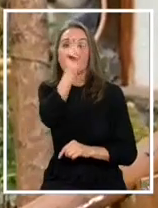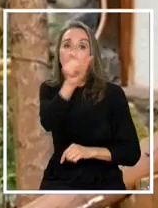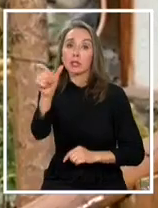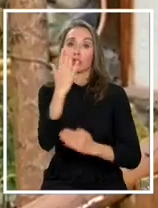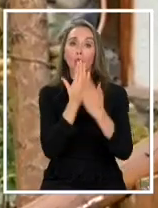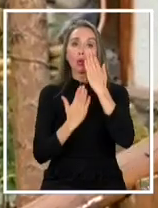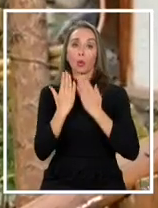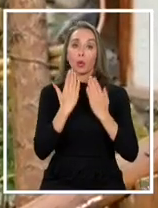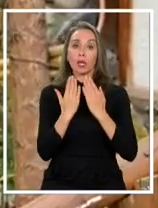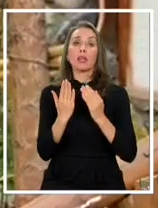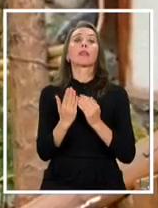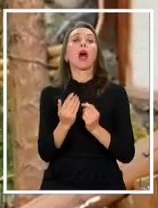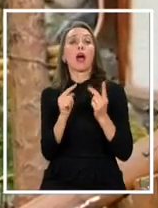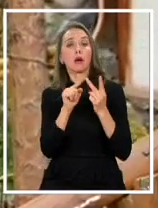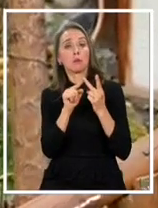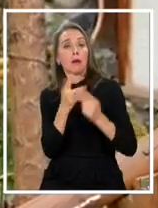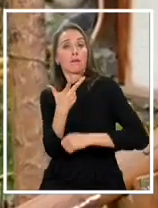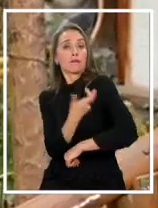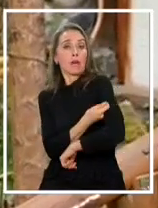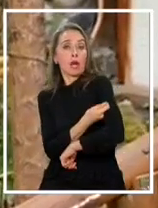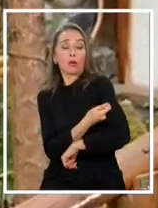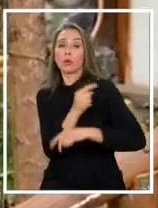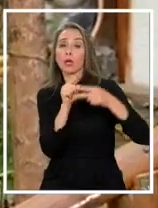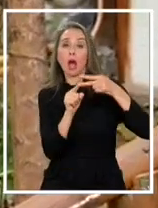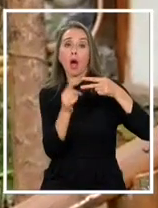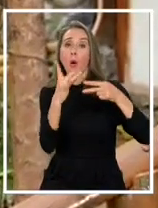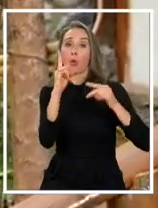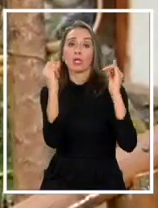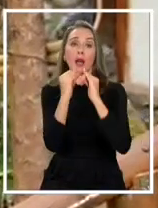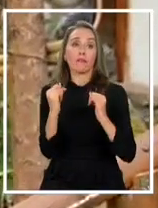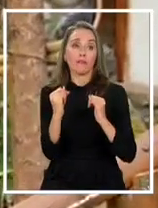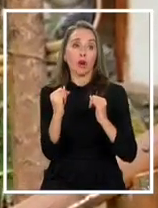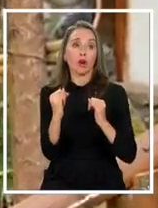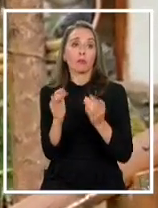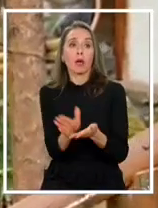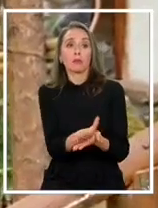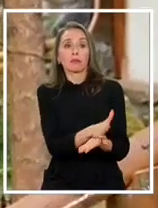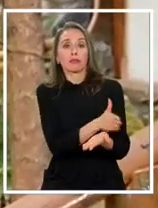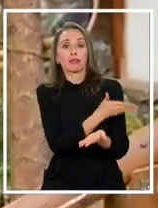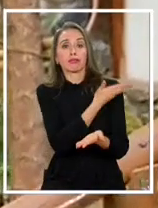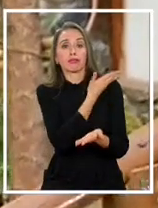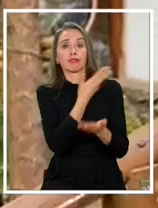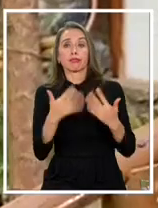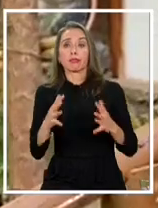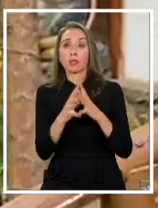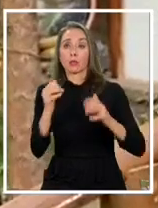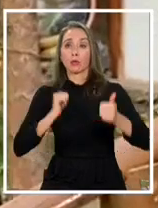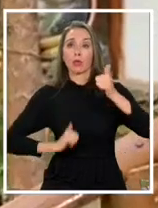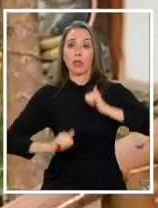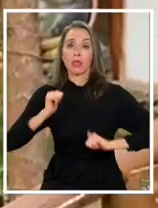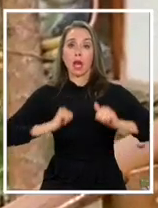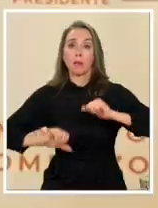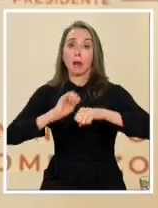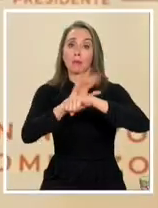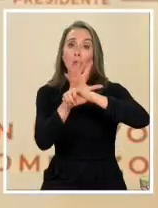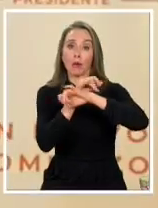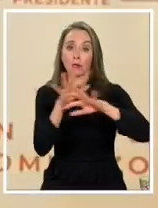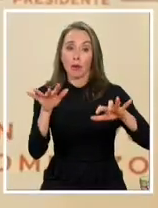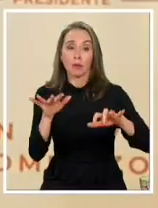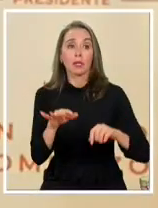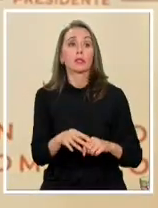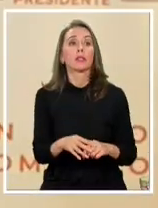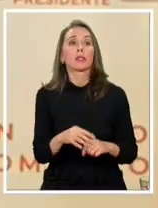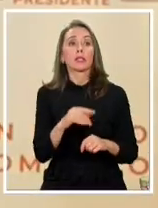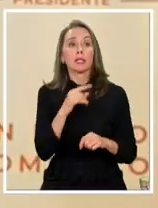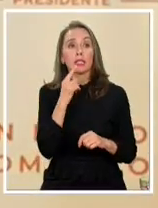quizás junto con la vacunación, van a ser las únicas fórmulas para que vayamos saliendo de este tremendo drama que ha sido la pandemia. Ponerle